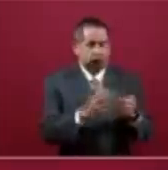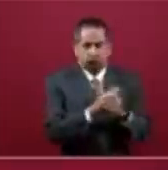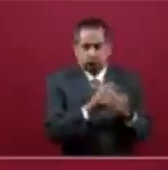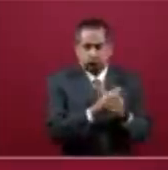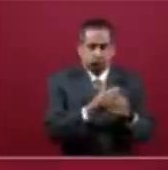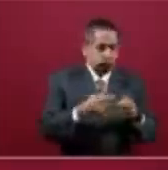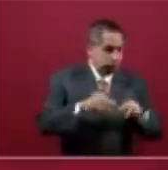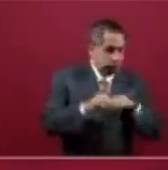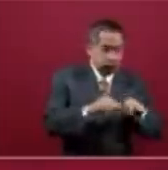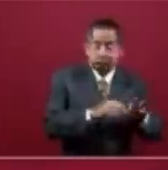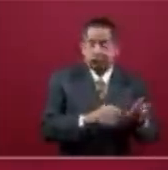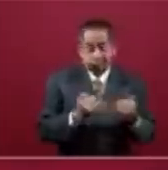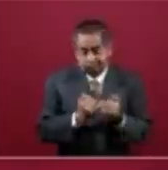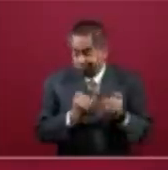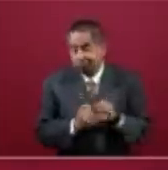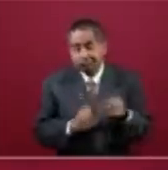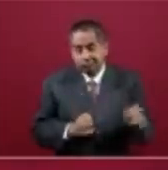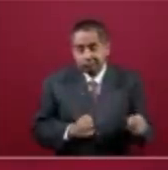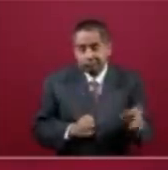No es